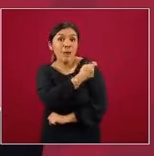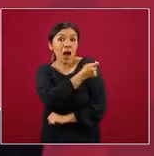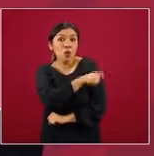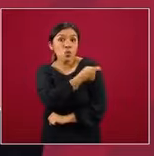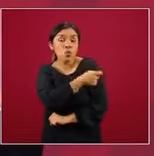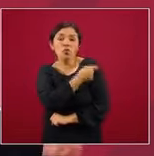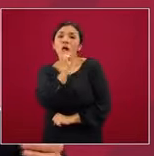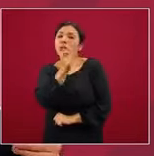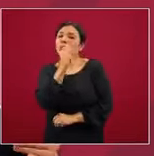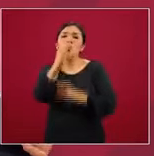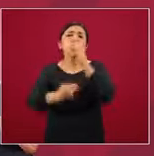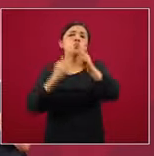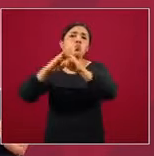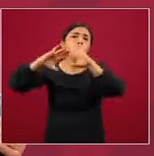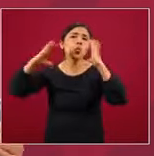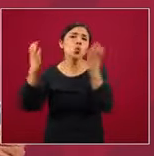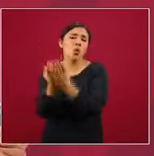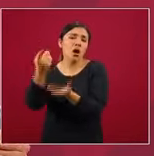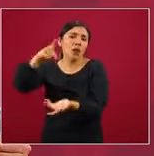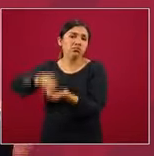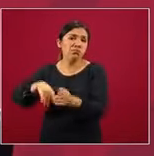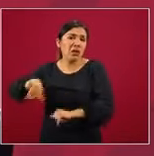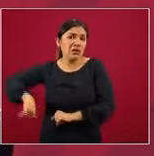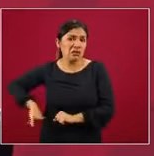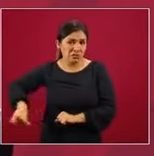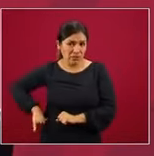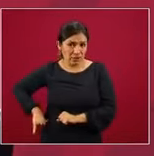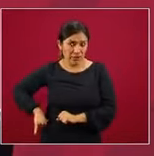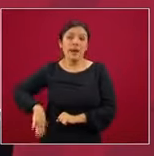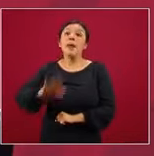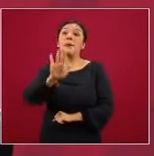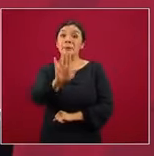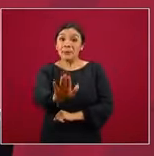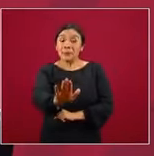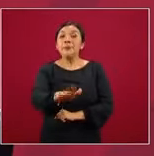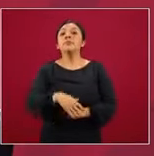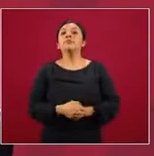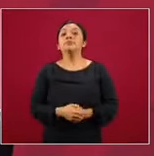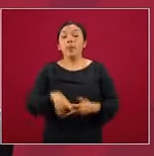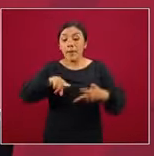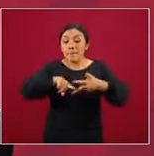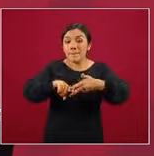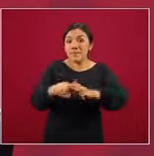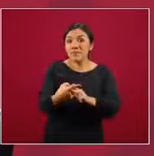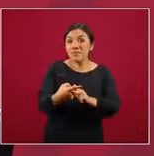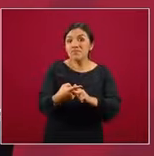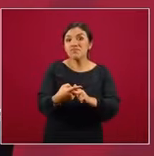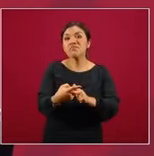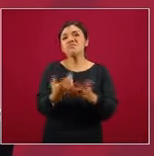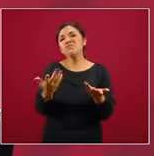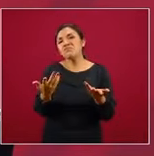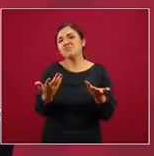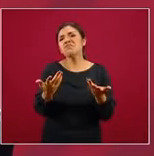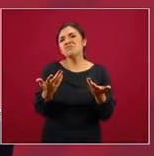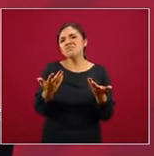se ha abordado a nivel global. Por cierto, a partir de, entre